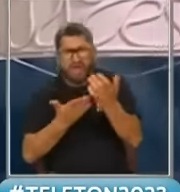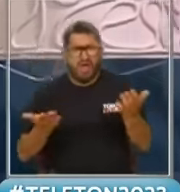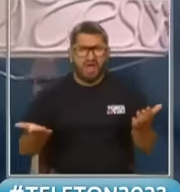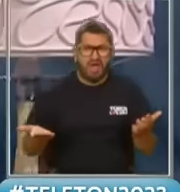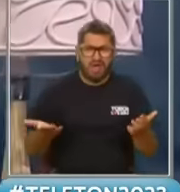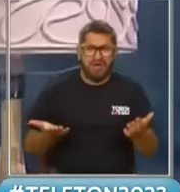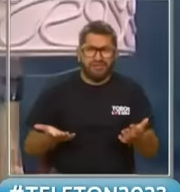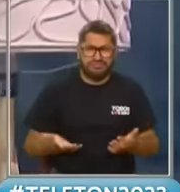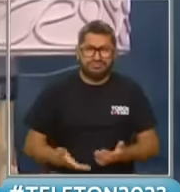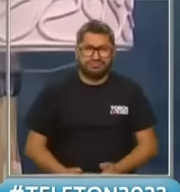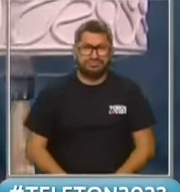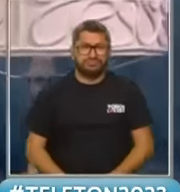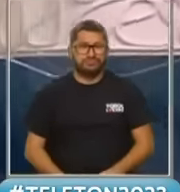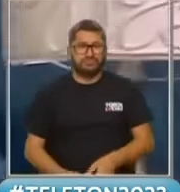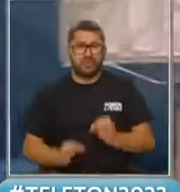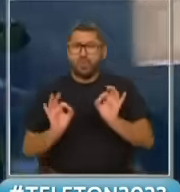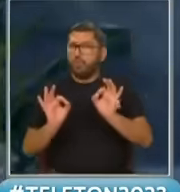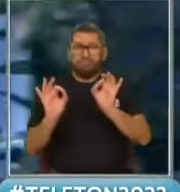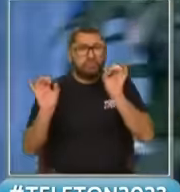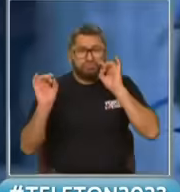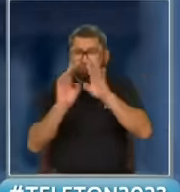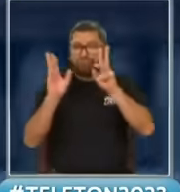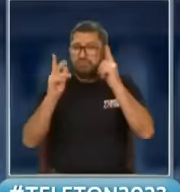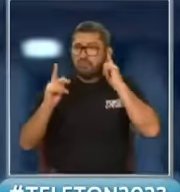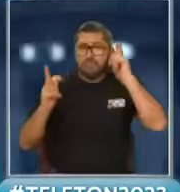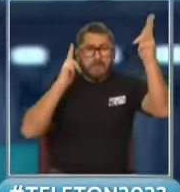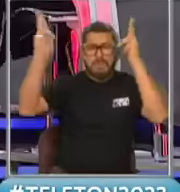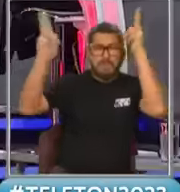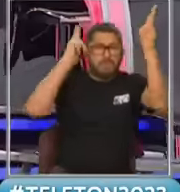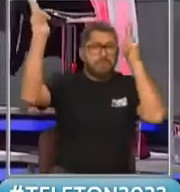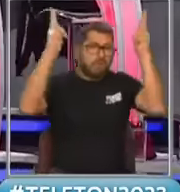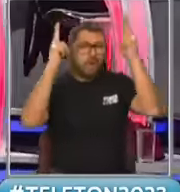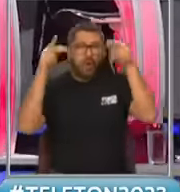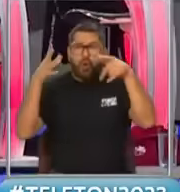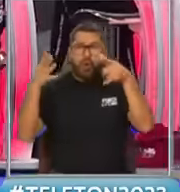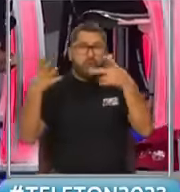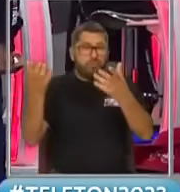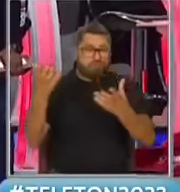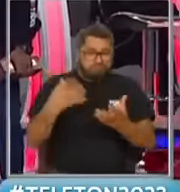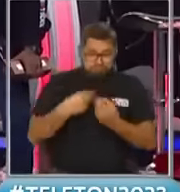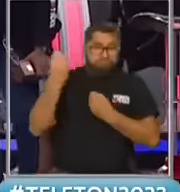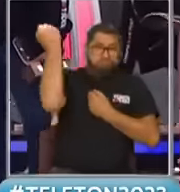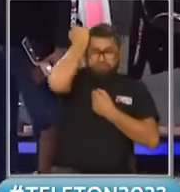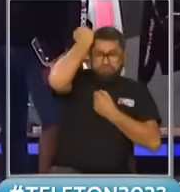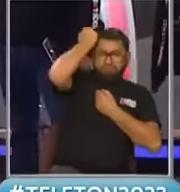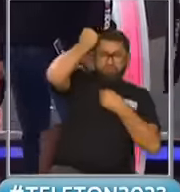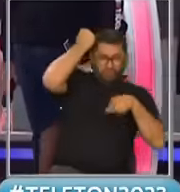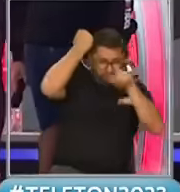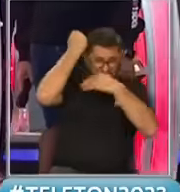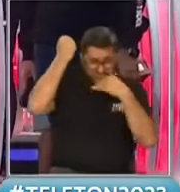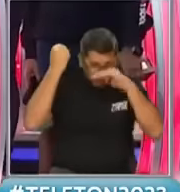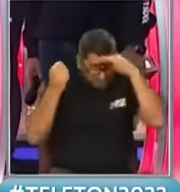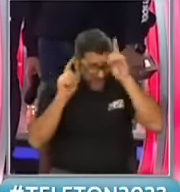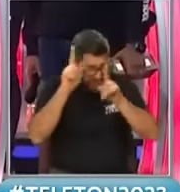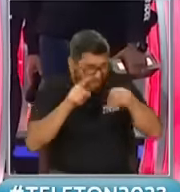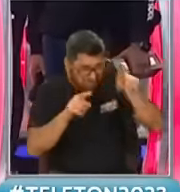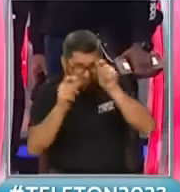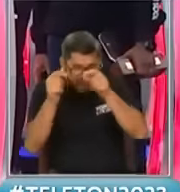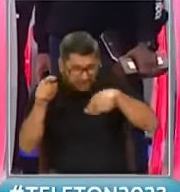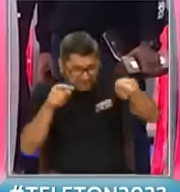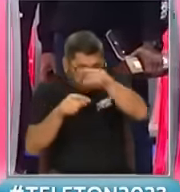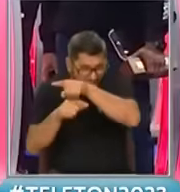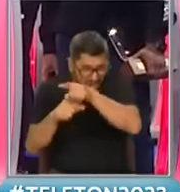Y de repente, unos balazos, que es traumático. A ustedes, usted vivió una experiencia más o menos parecida,